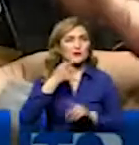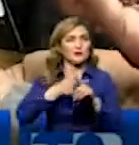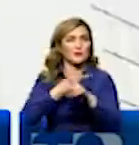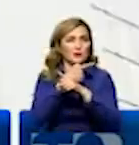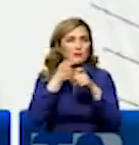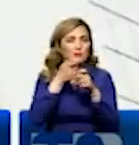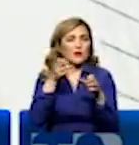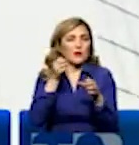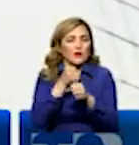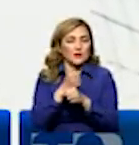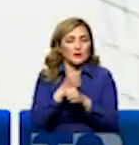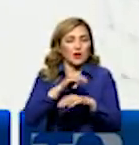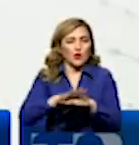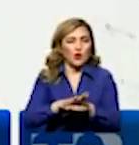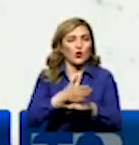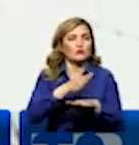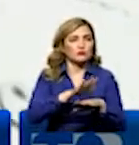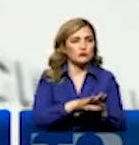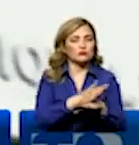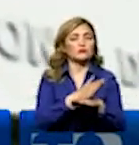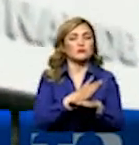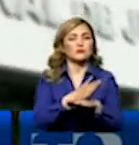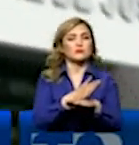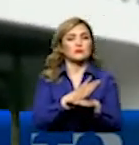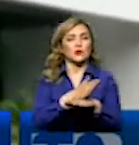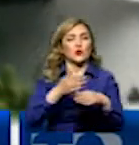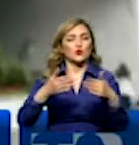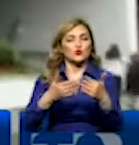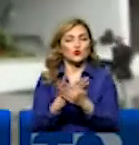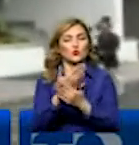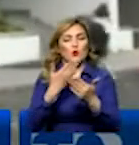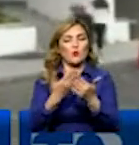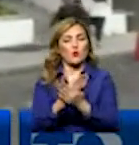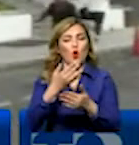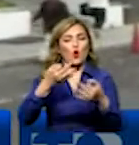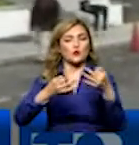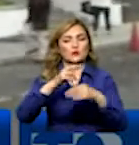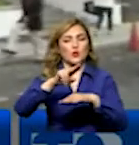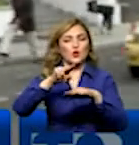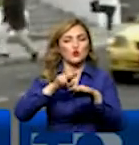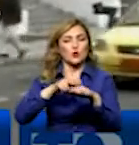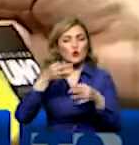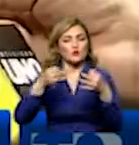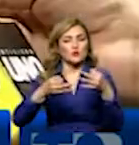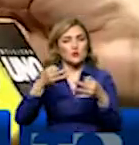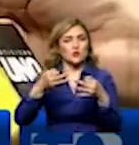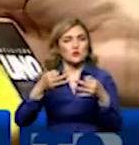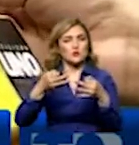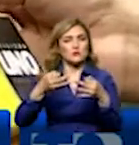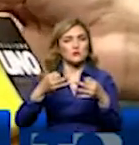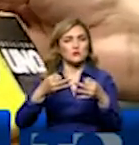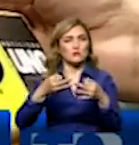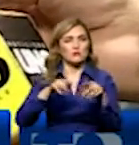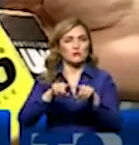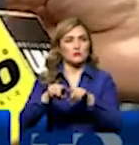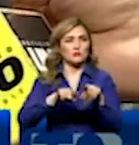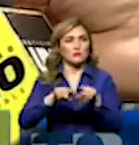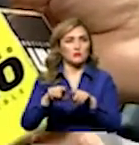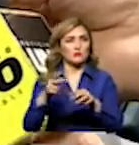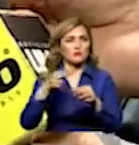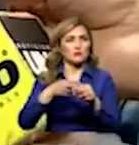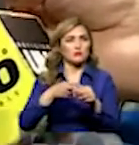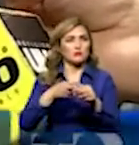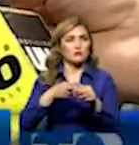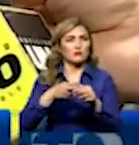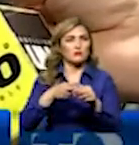se efectuará la convocatoria para la renovación parcial de la Corte Nacional de Justicia. El concurso de oposición y